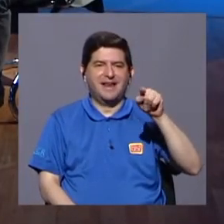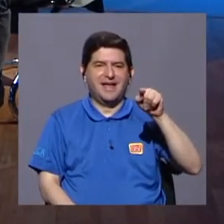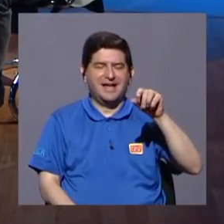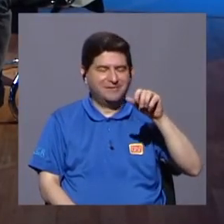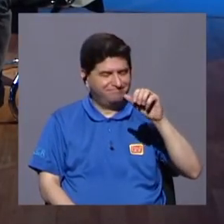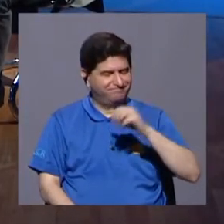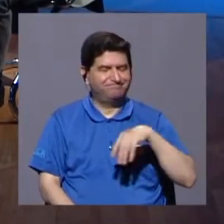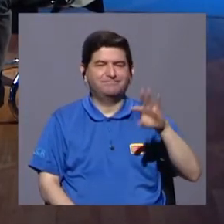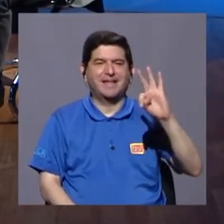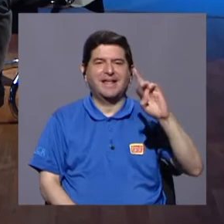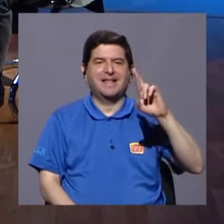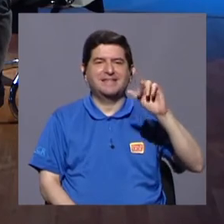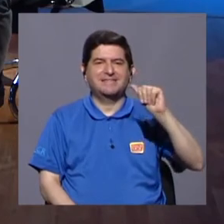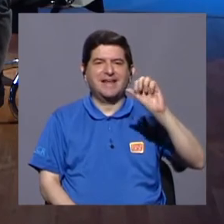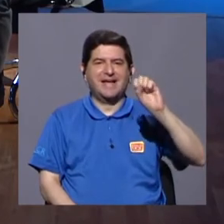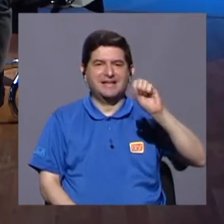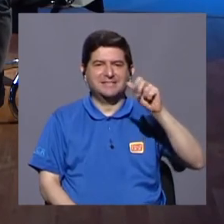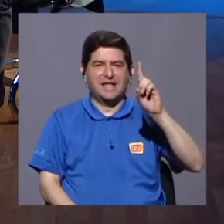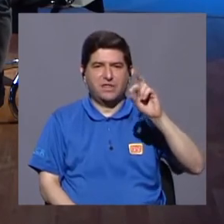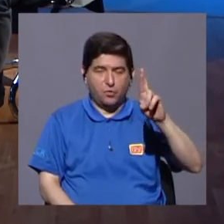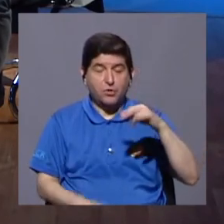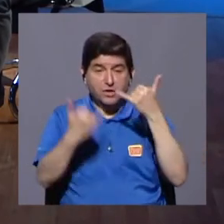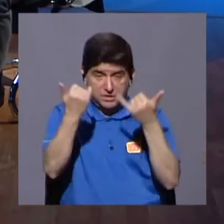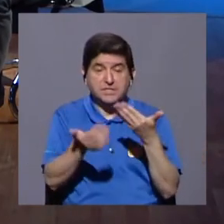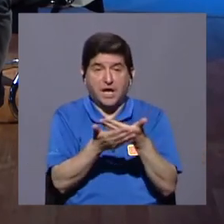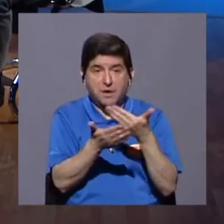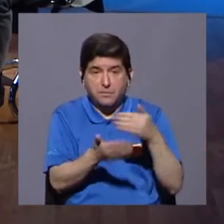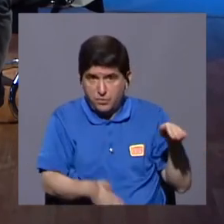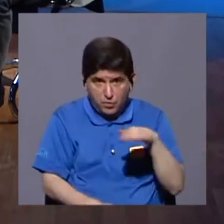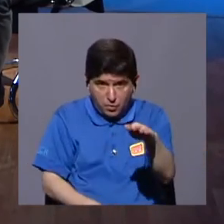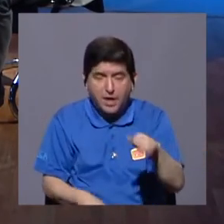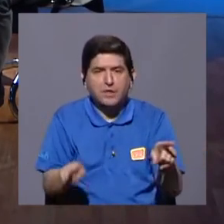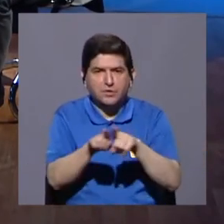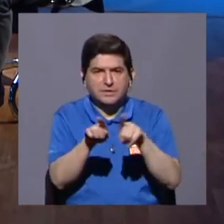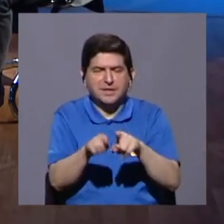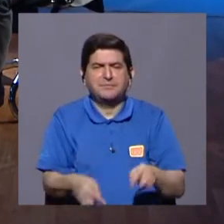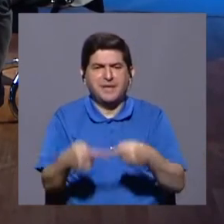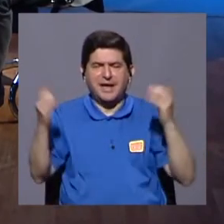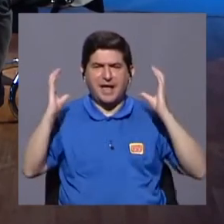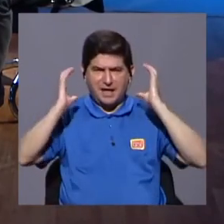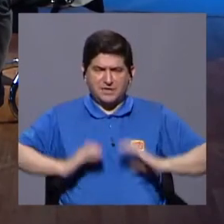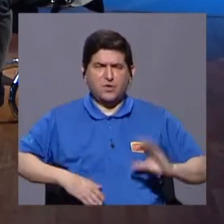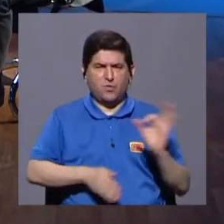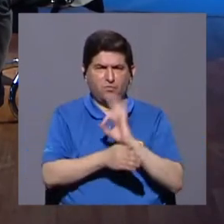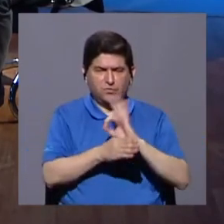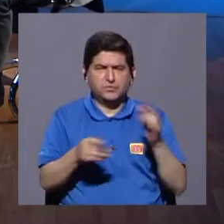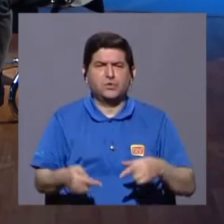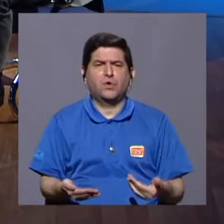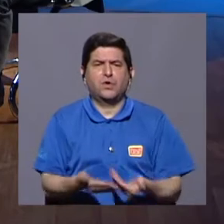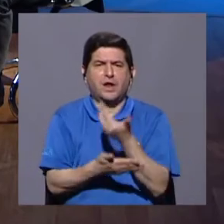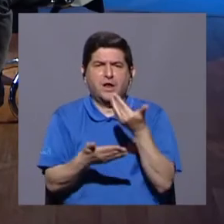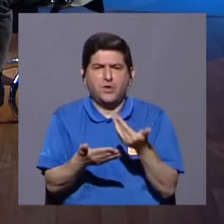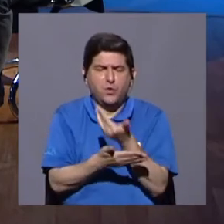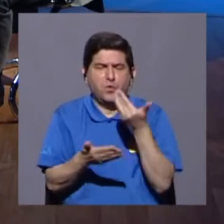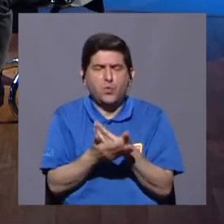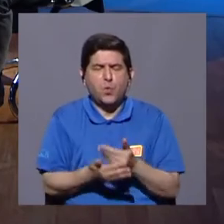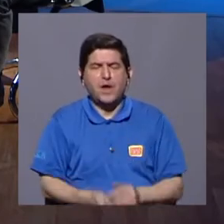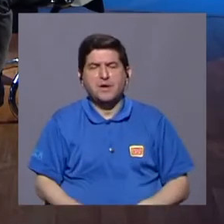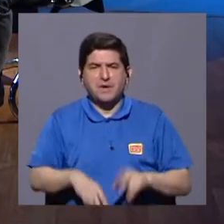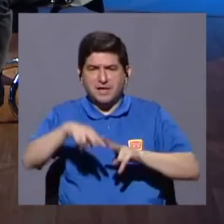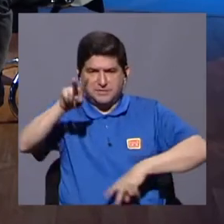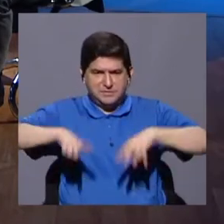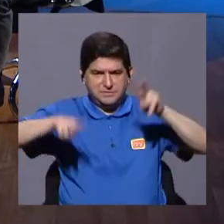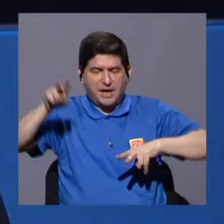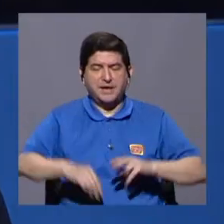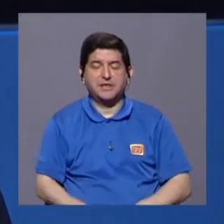hemos hecho pruebas en ratas con eso también se está probando también si este anticuerpo sirve contra las nuevas variantes del virus que se están